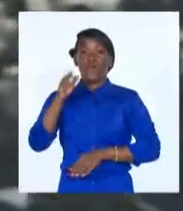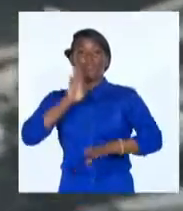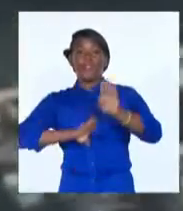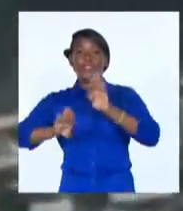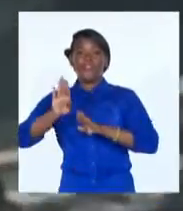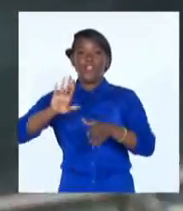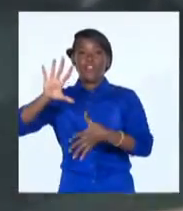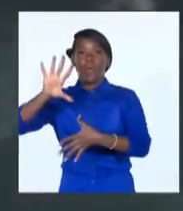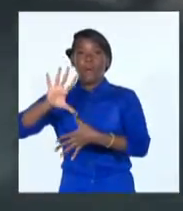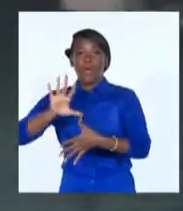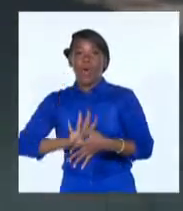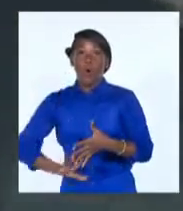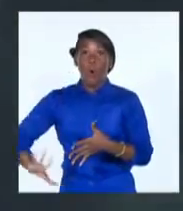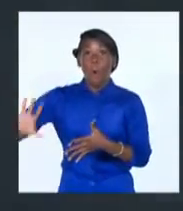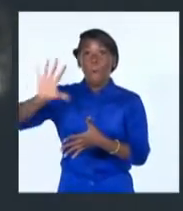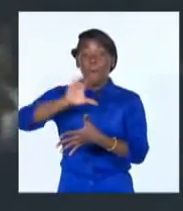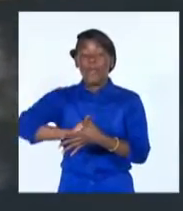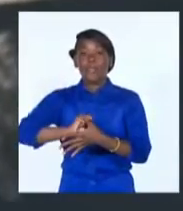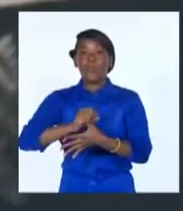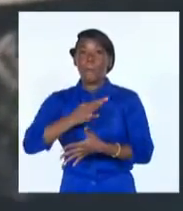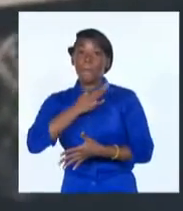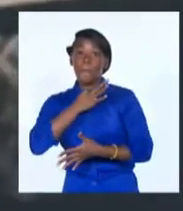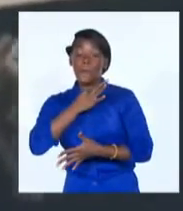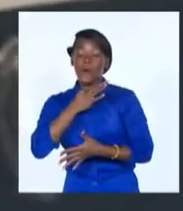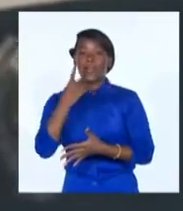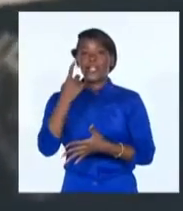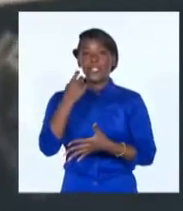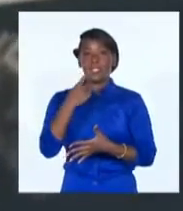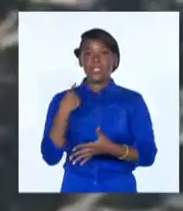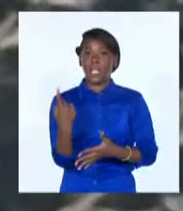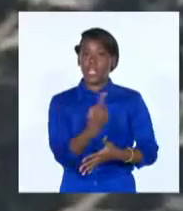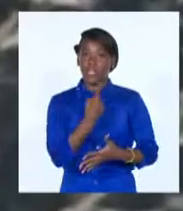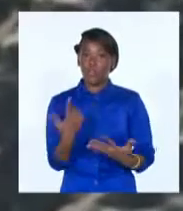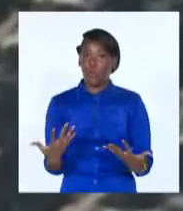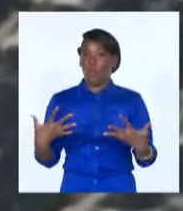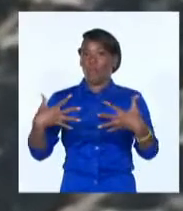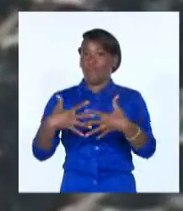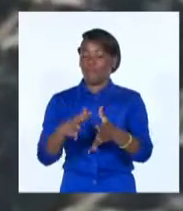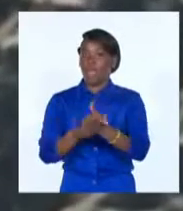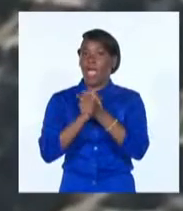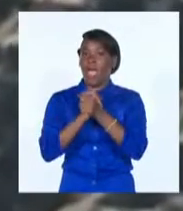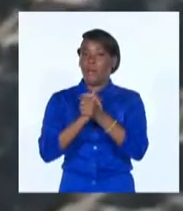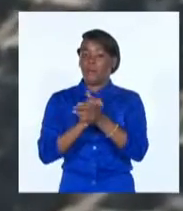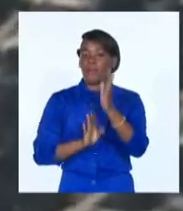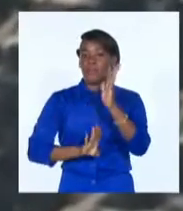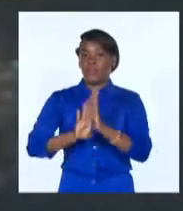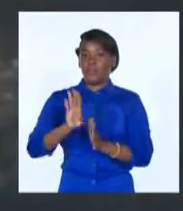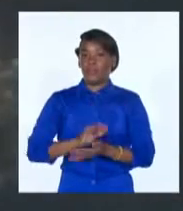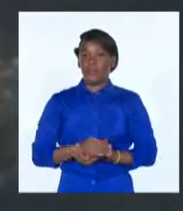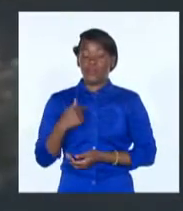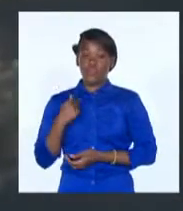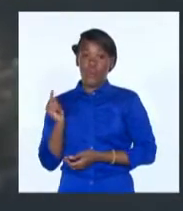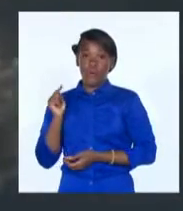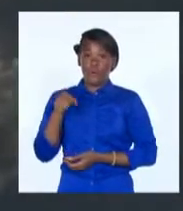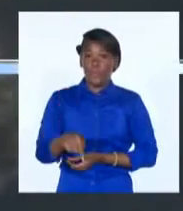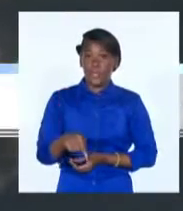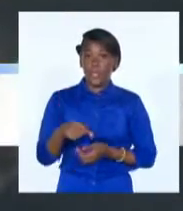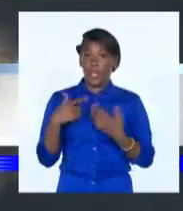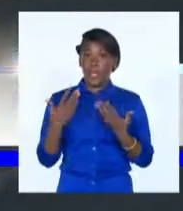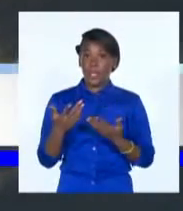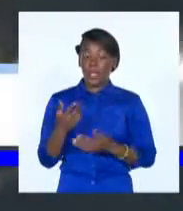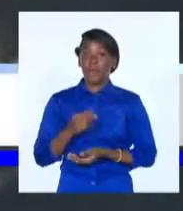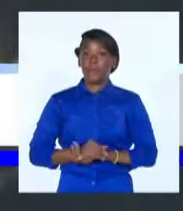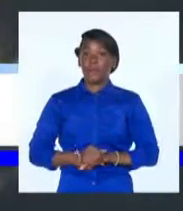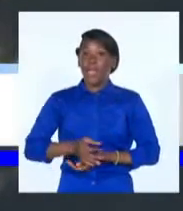países no alineados, cuya cumbre se había celebrado en La Habana un mes antes. Y hemos venido a advertir que si